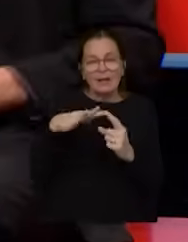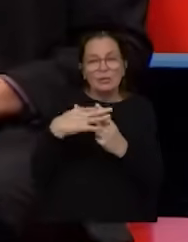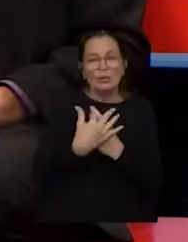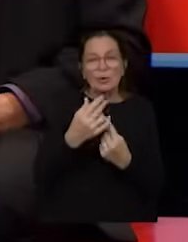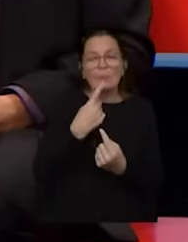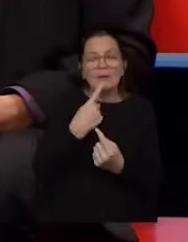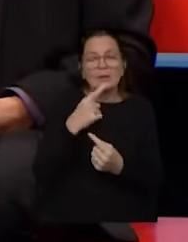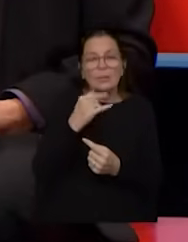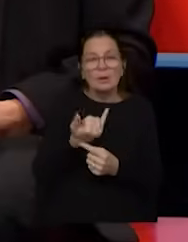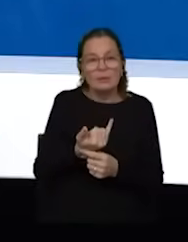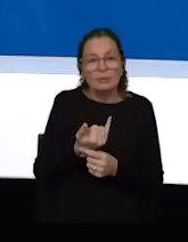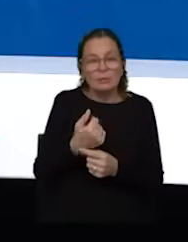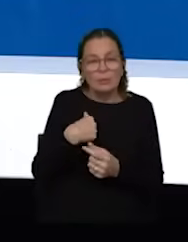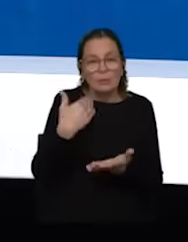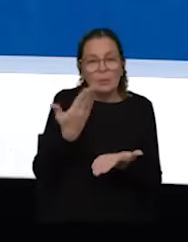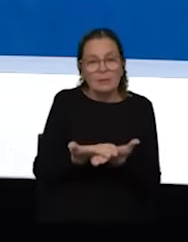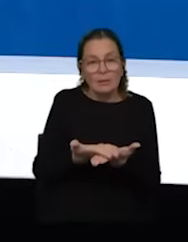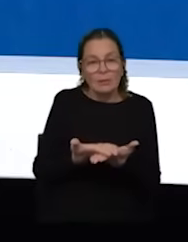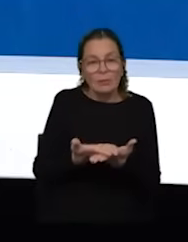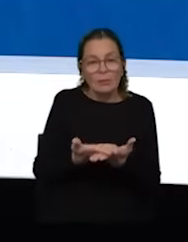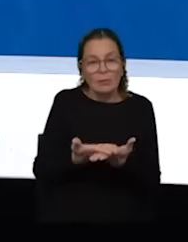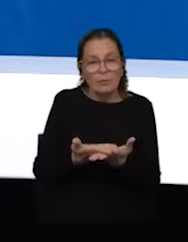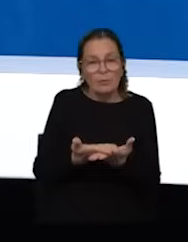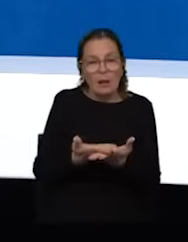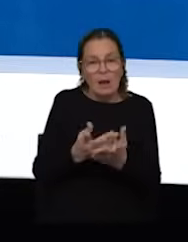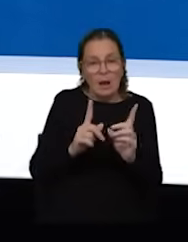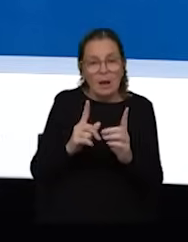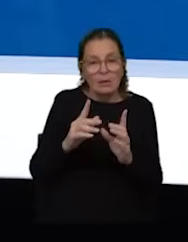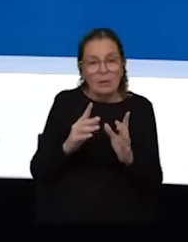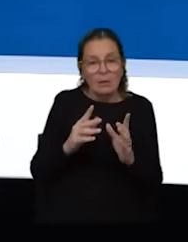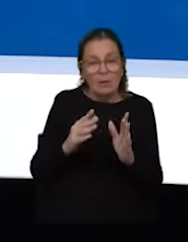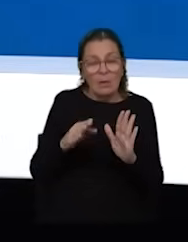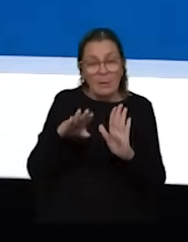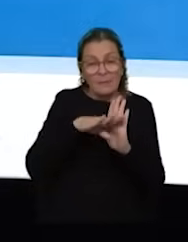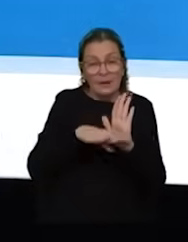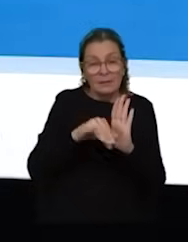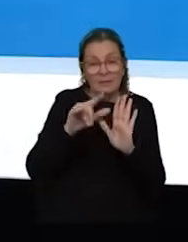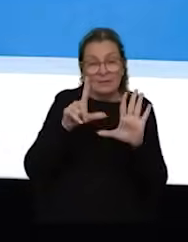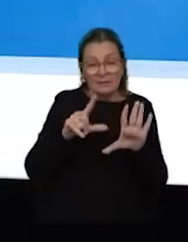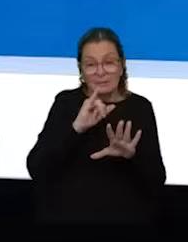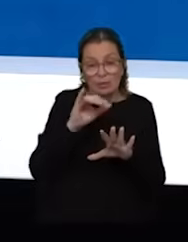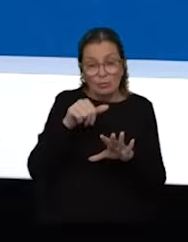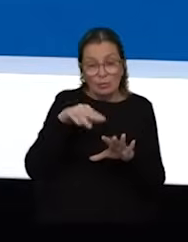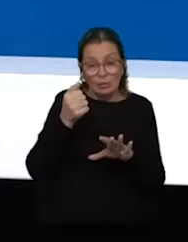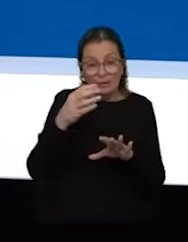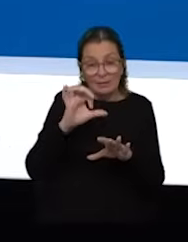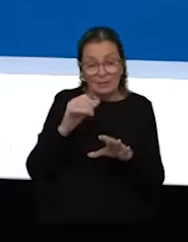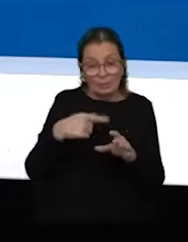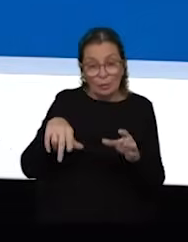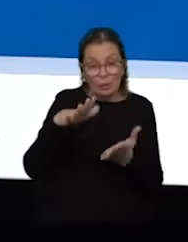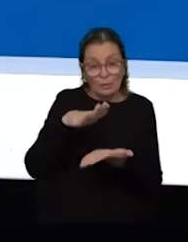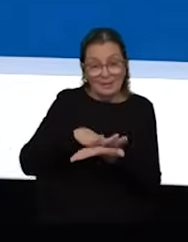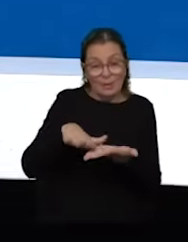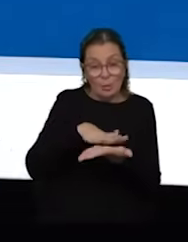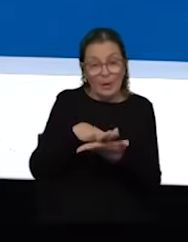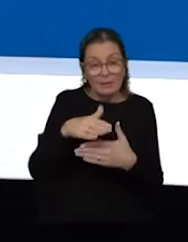políticas por ejemplo bueno nosotros planteamos repetir Algo similar al plan siete zonas que es la articulación interinstitucional en el territorio que